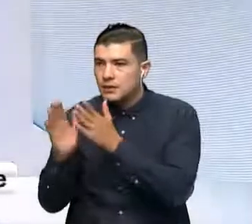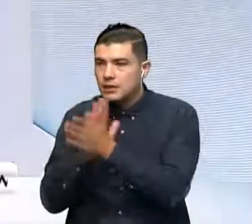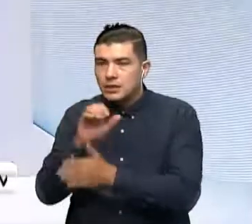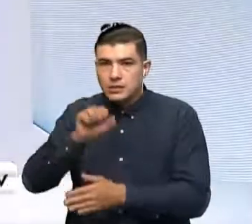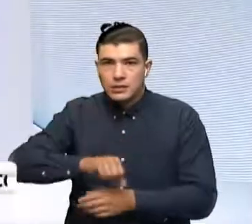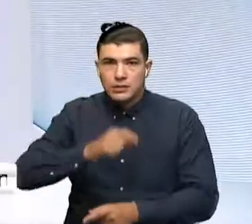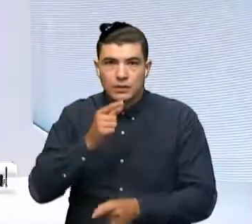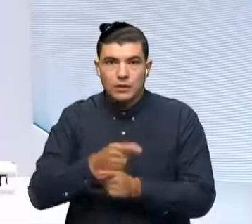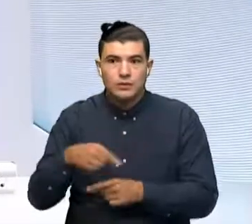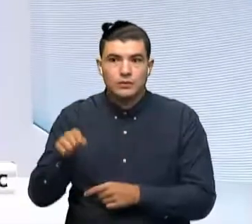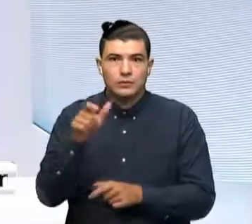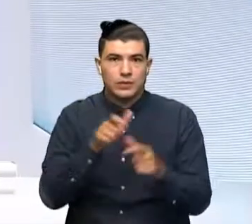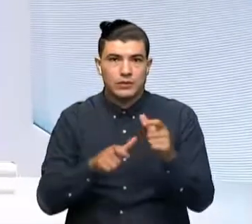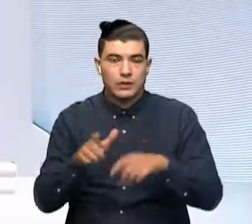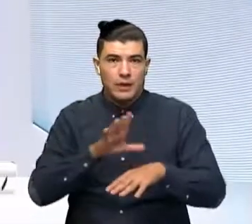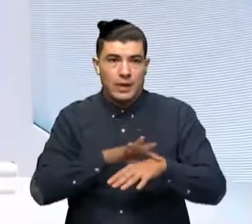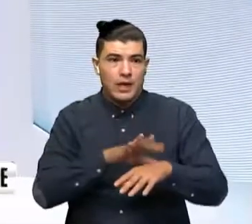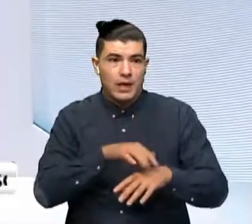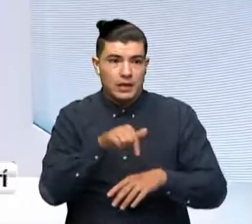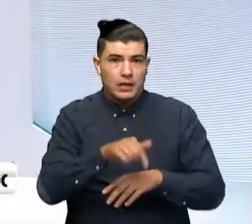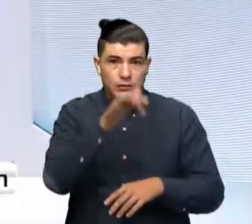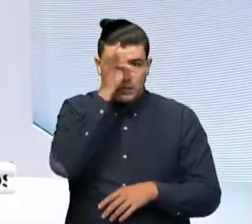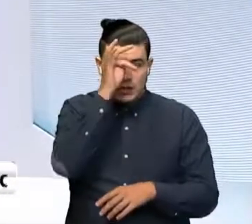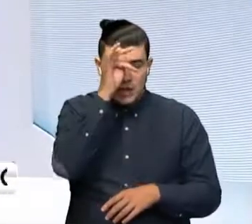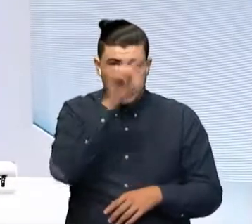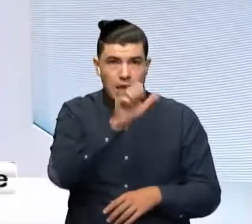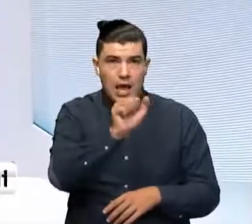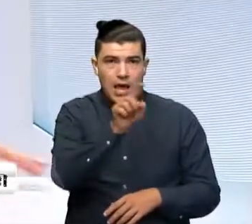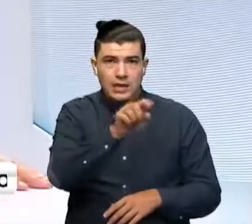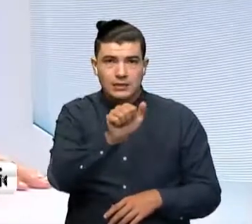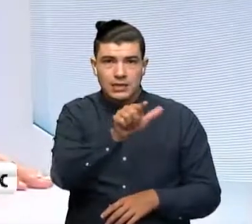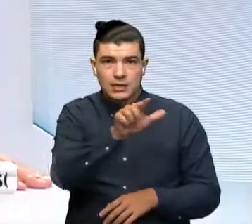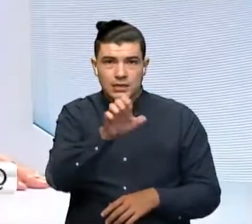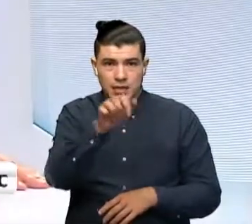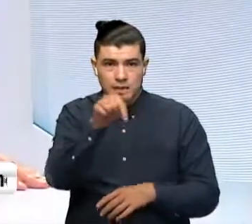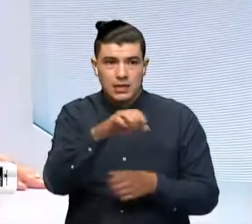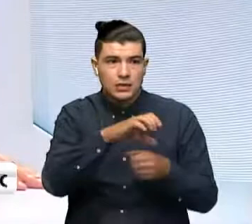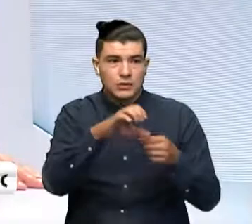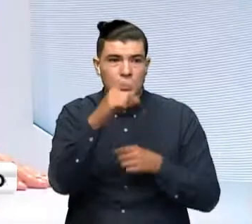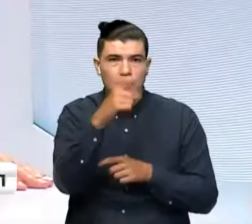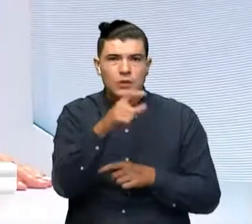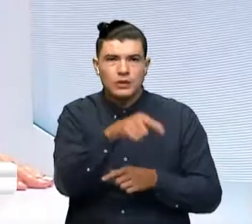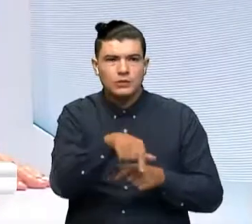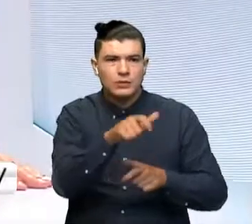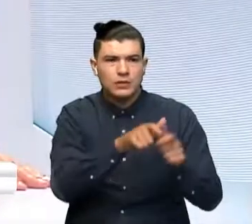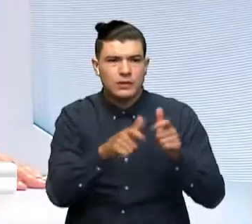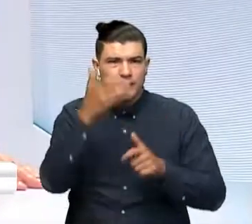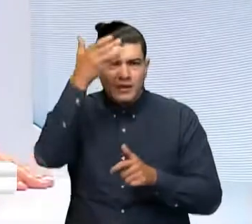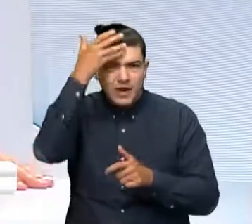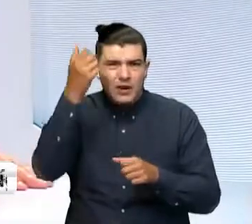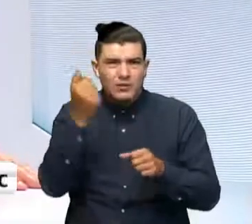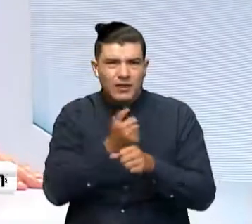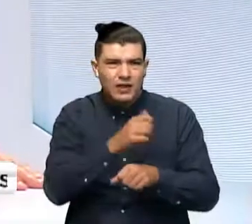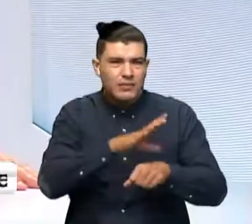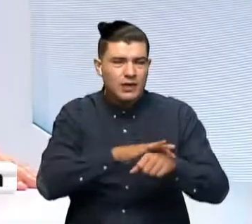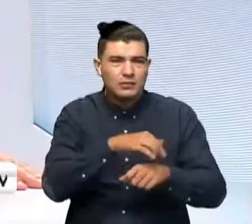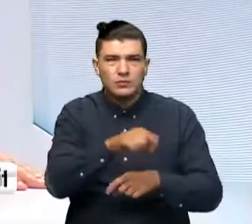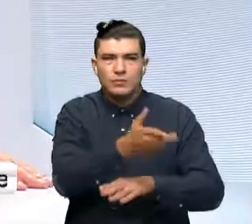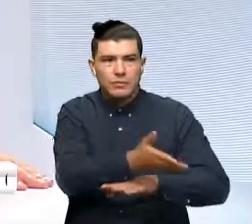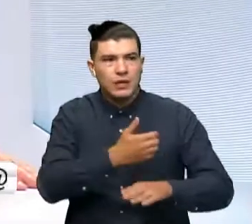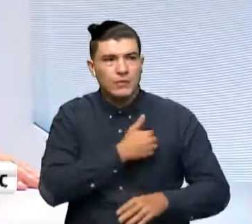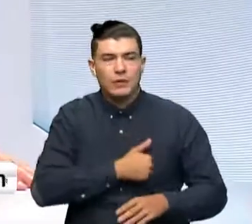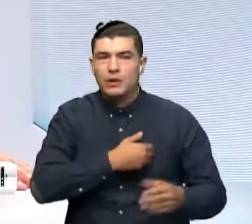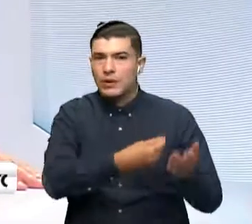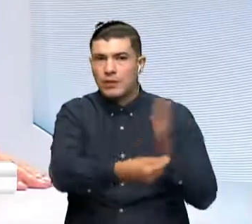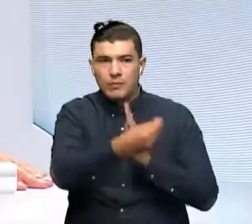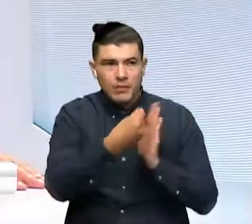y personal médico de la clínica la salle en cúcuta reclaman hoy el pago de sus salarios esto después de darse el cierre del centro de salud que según